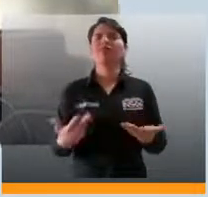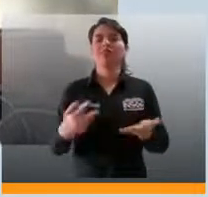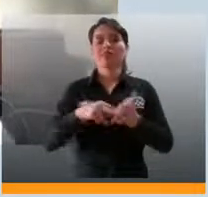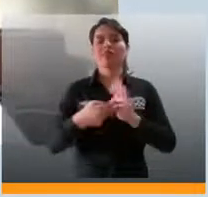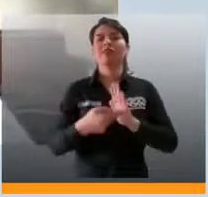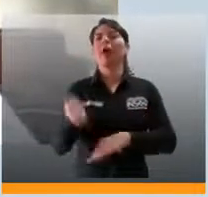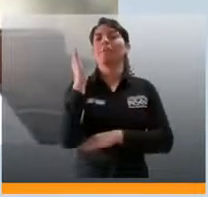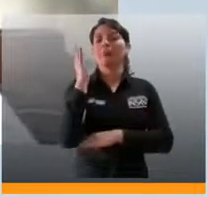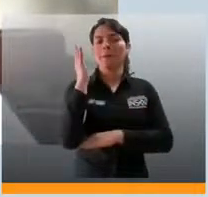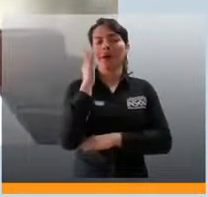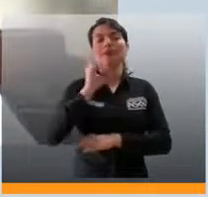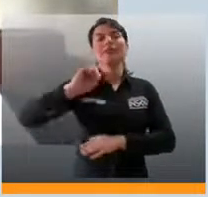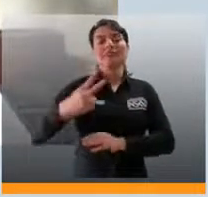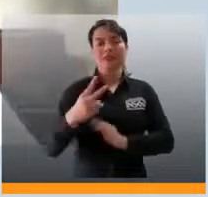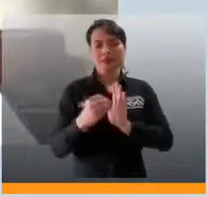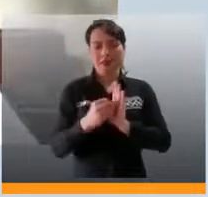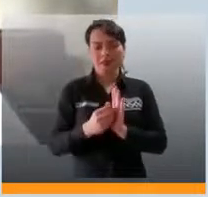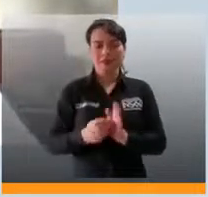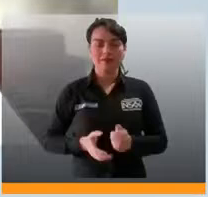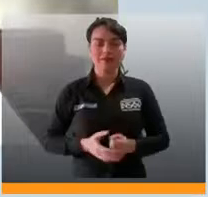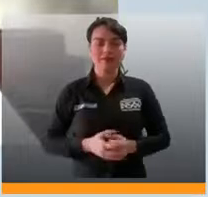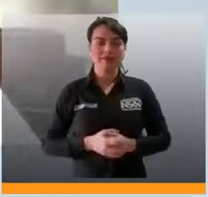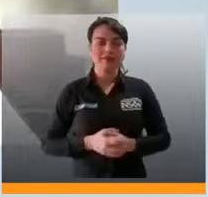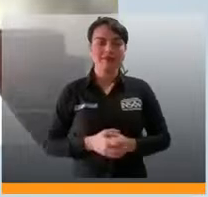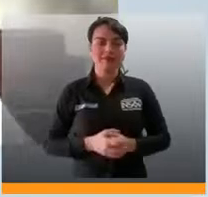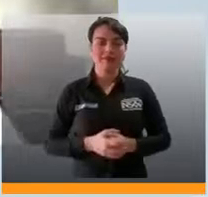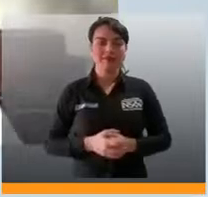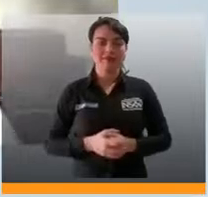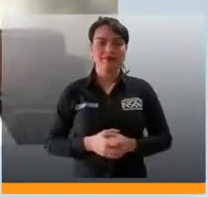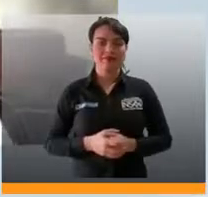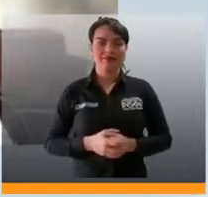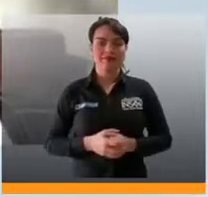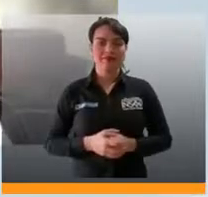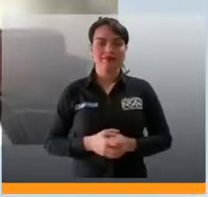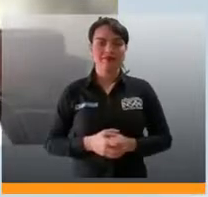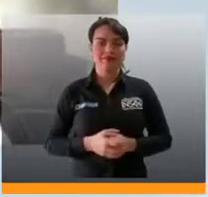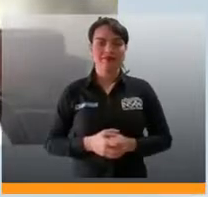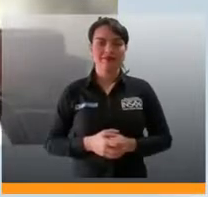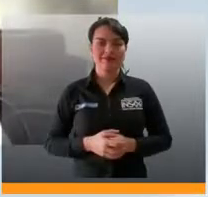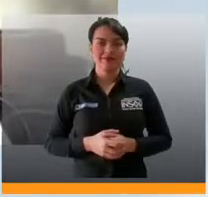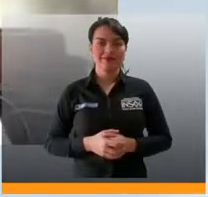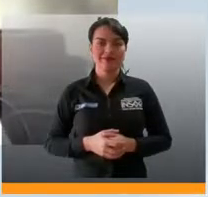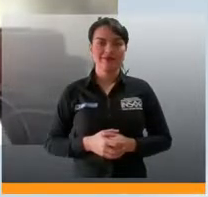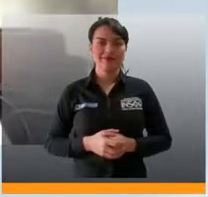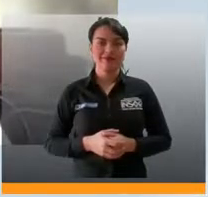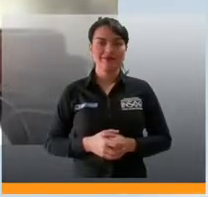talleres. Esta semana nos encontramos en la cuarta inmersión, la segunda de paneles.